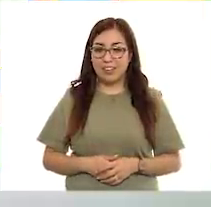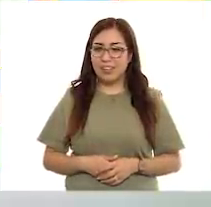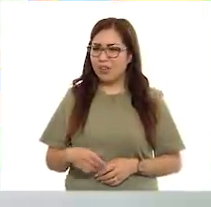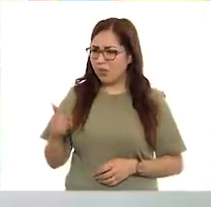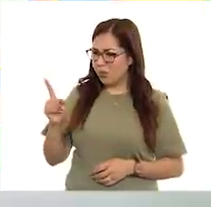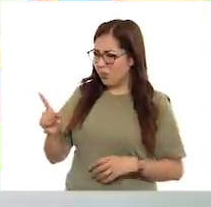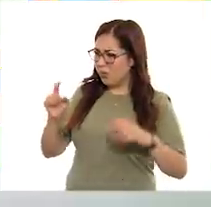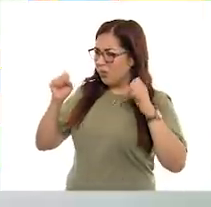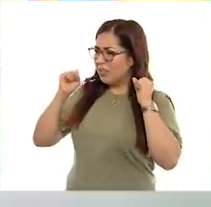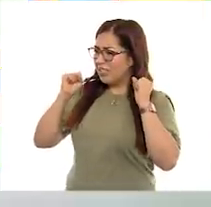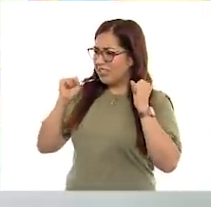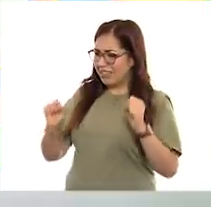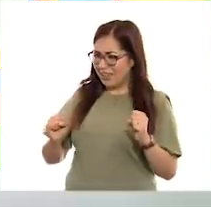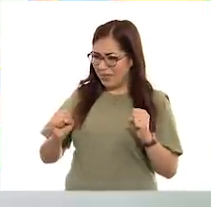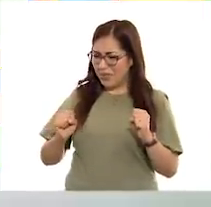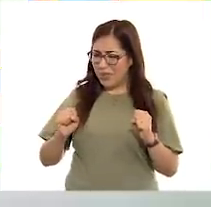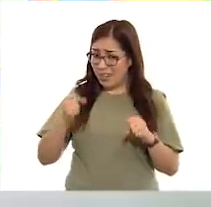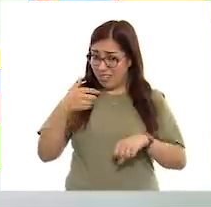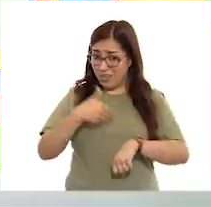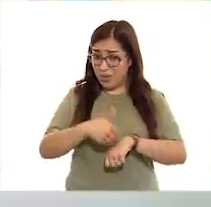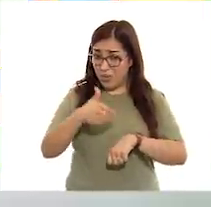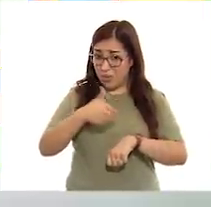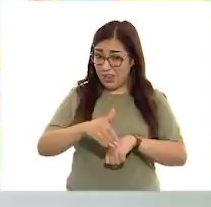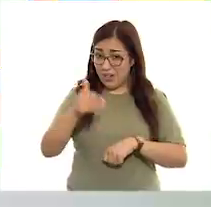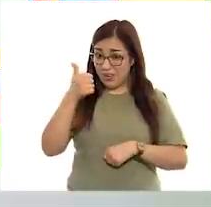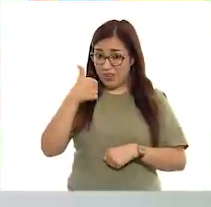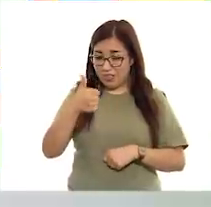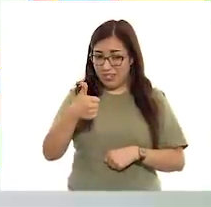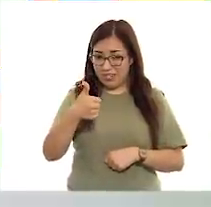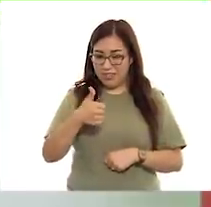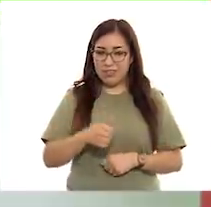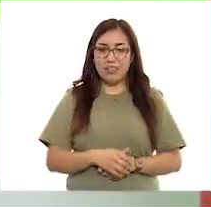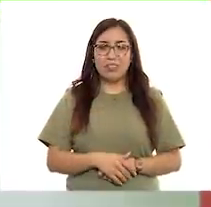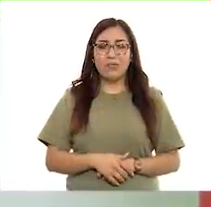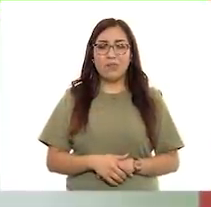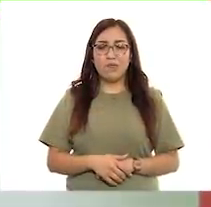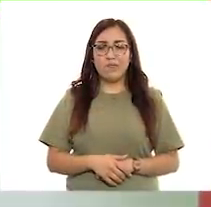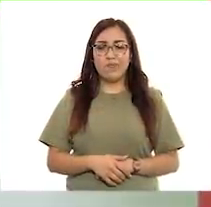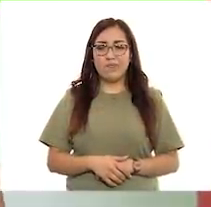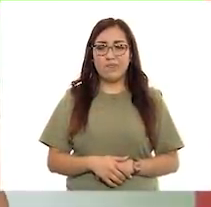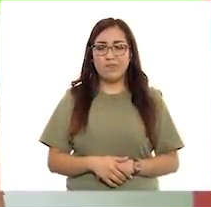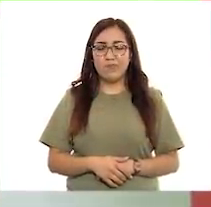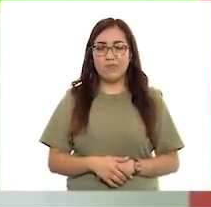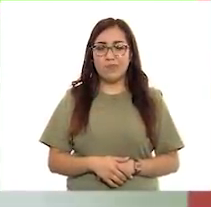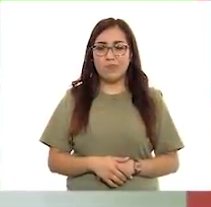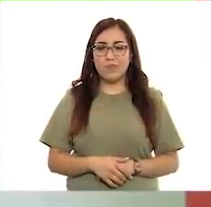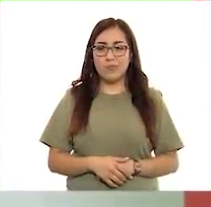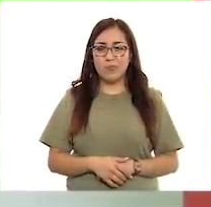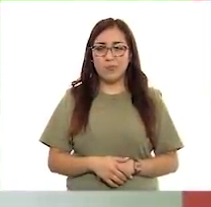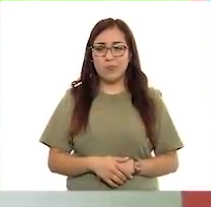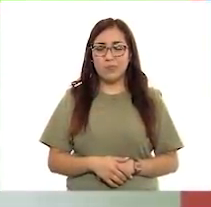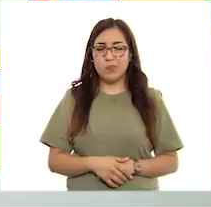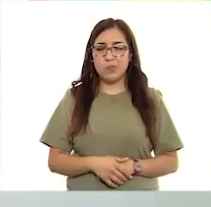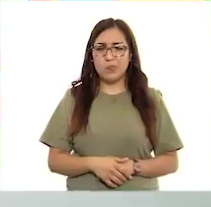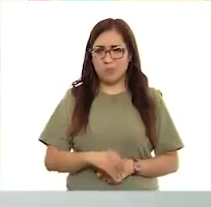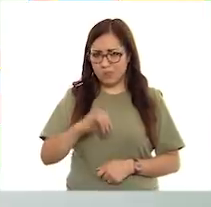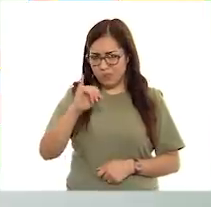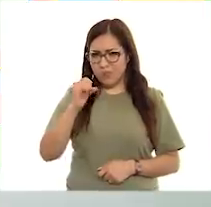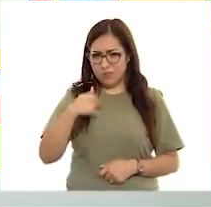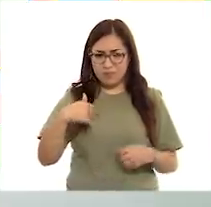¿Estás segura de que registraste el número 6? ¡Sí! ¡Estoy segura!